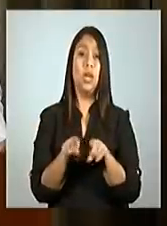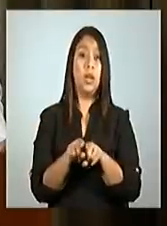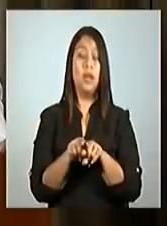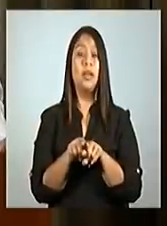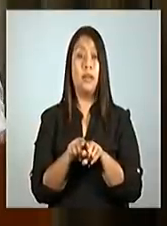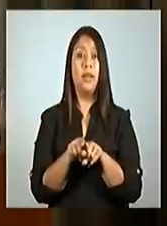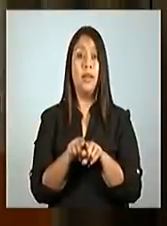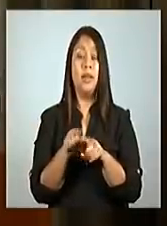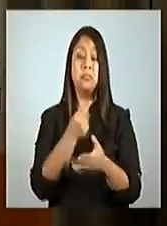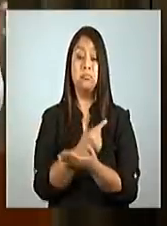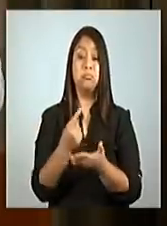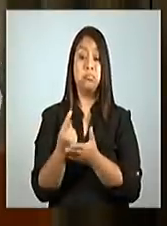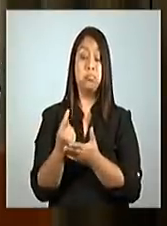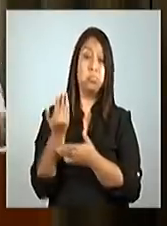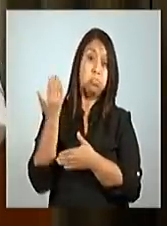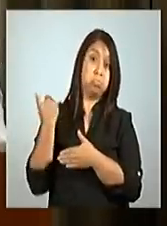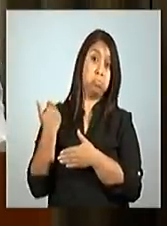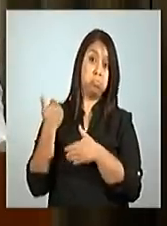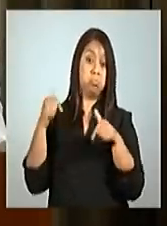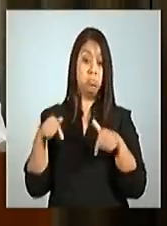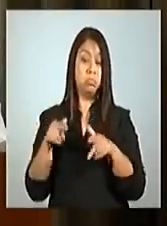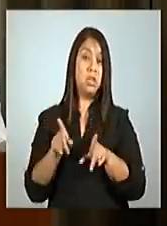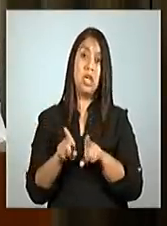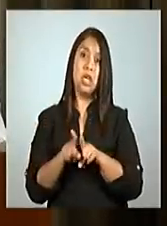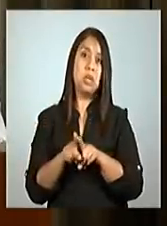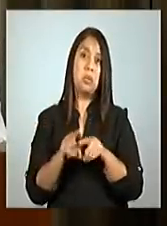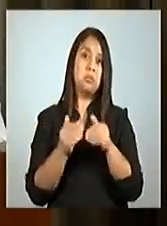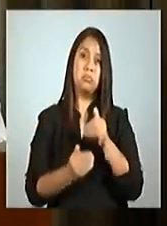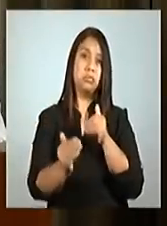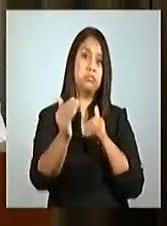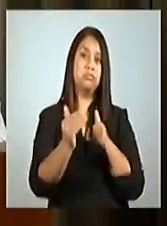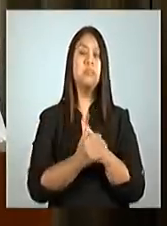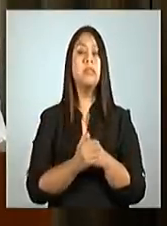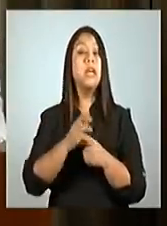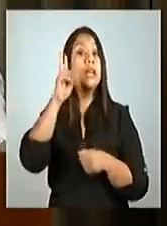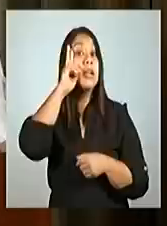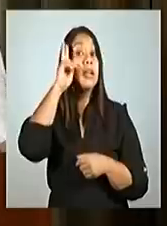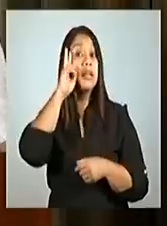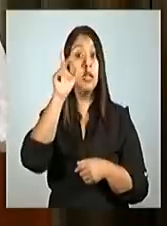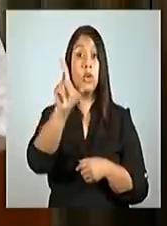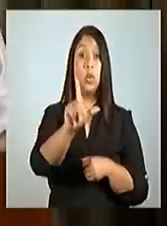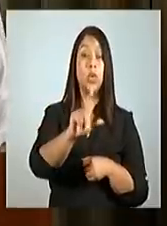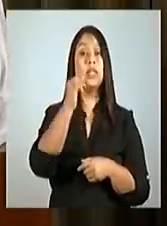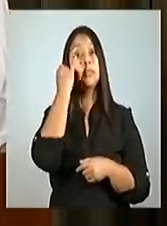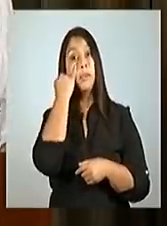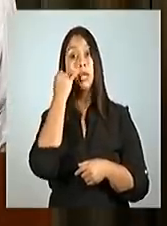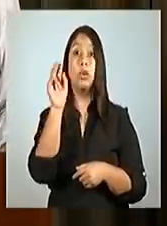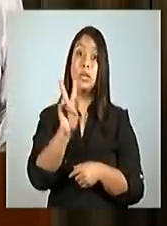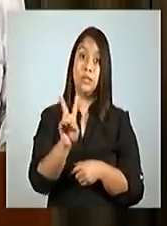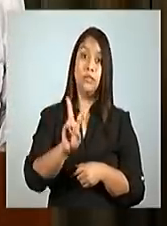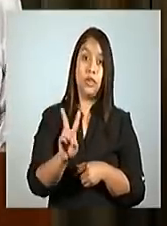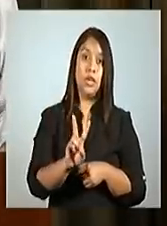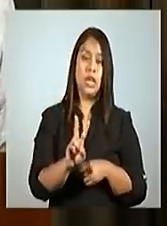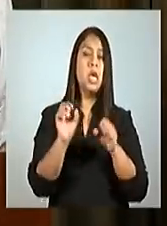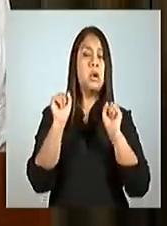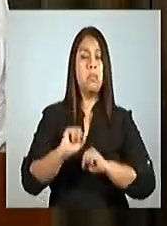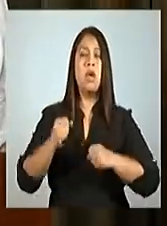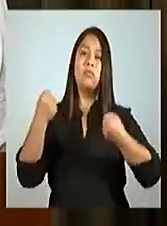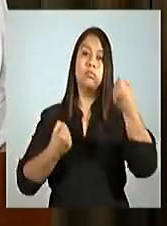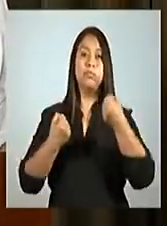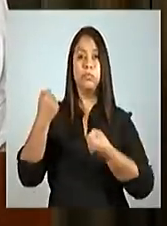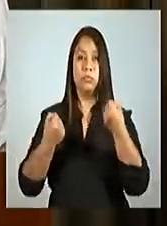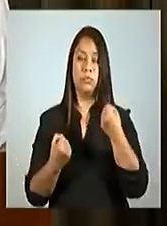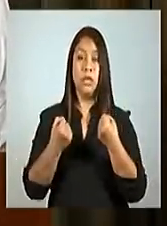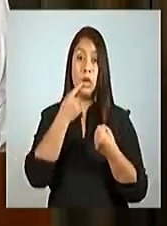igual que la semana que estamos finalizando. Les recuerdo que los días lunes, miércoles y viernes pueden